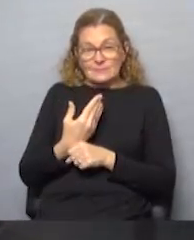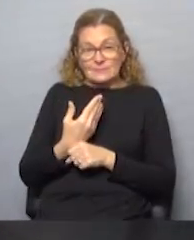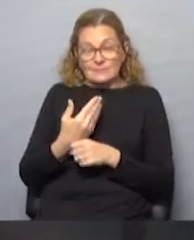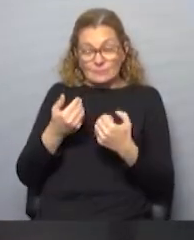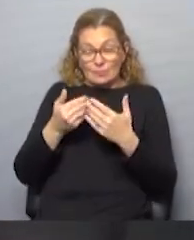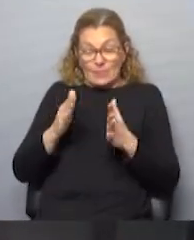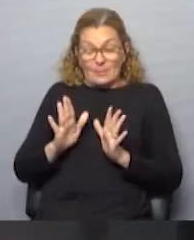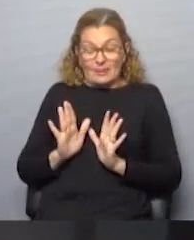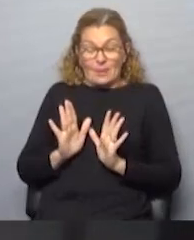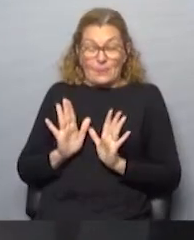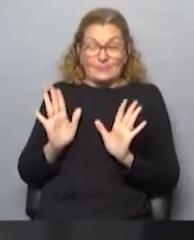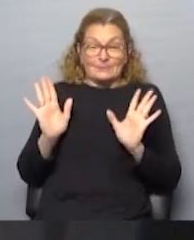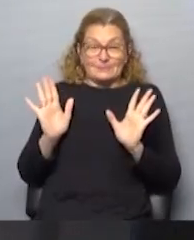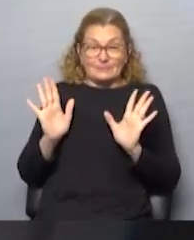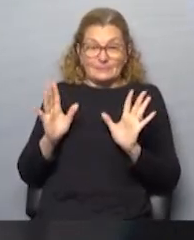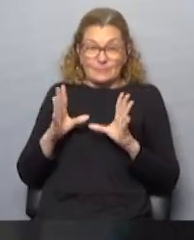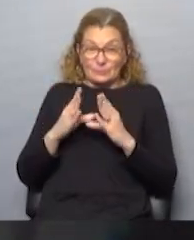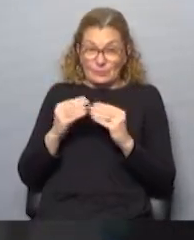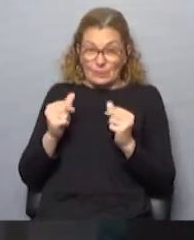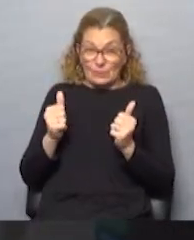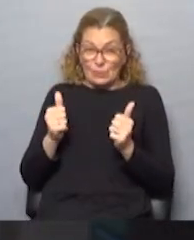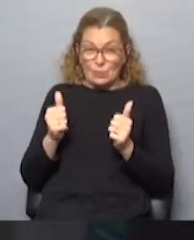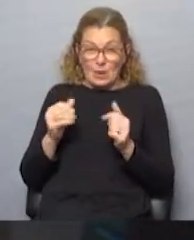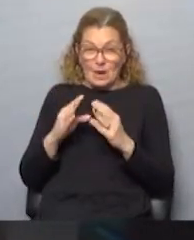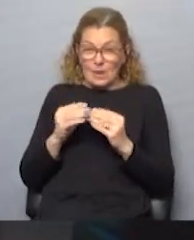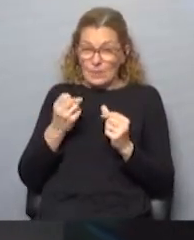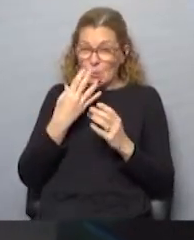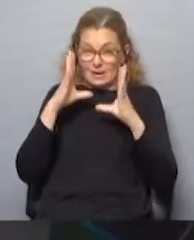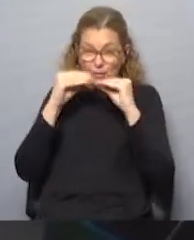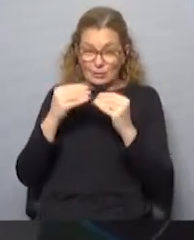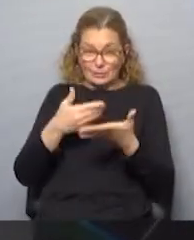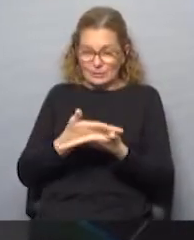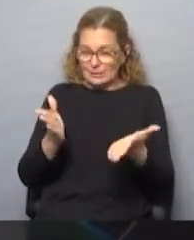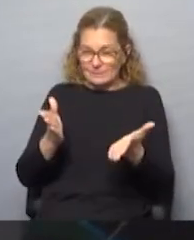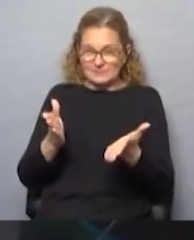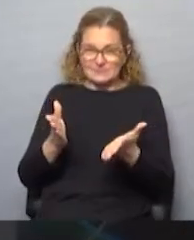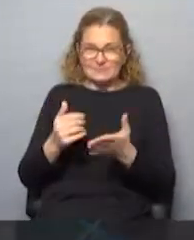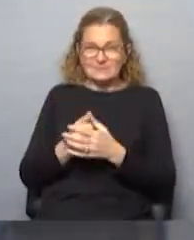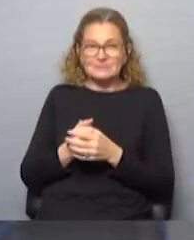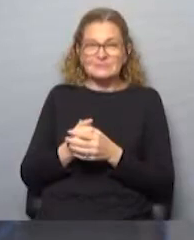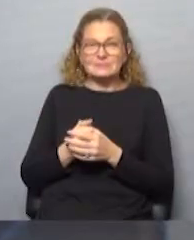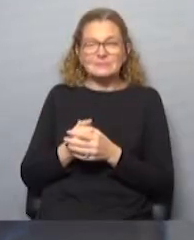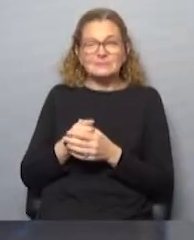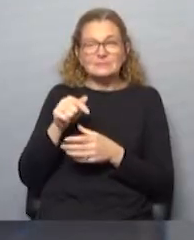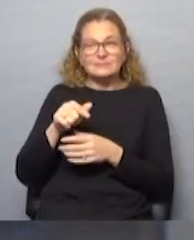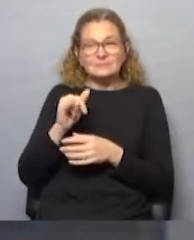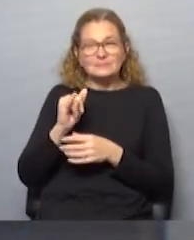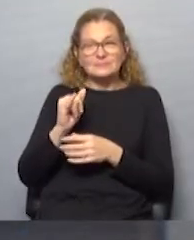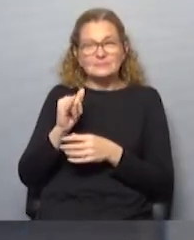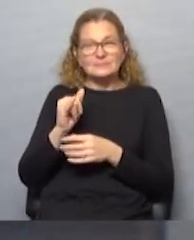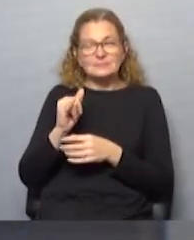arrancamos suavecito es mejor si después de